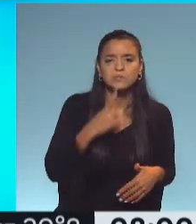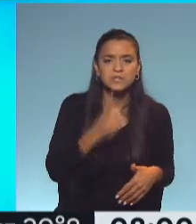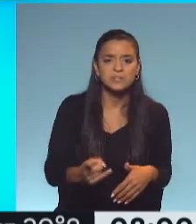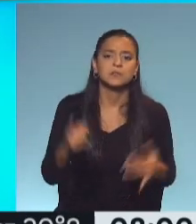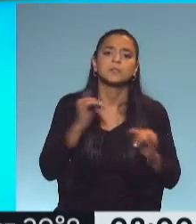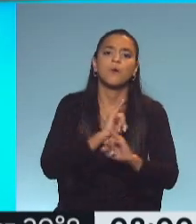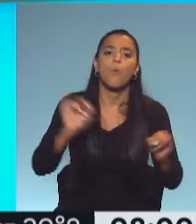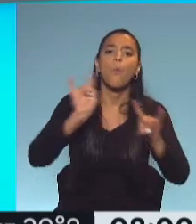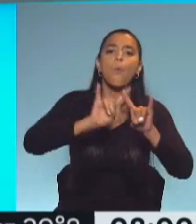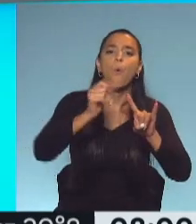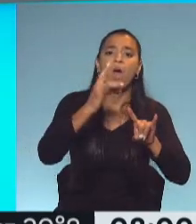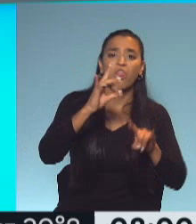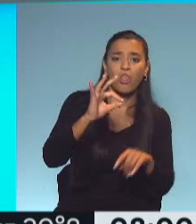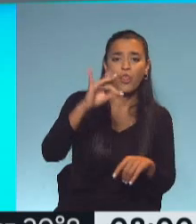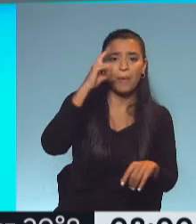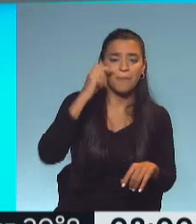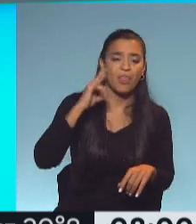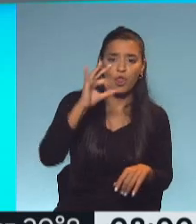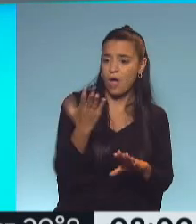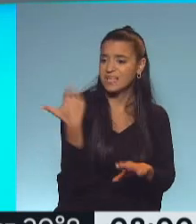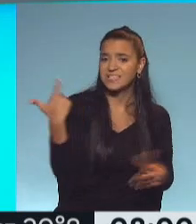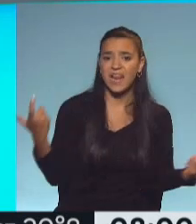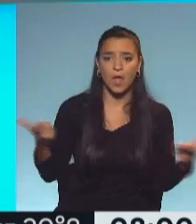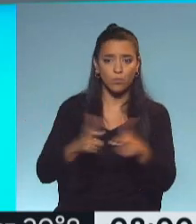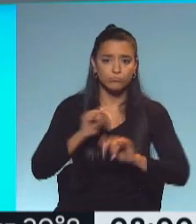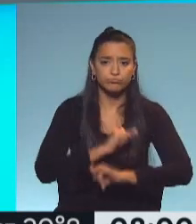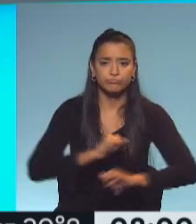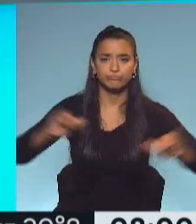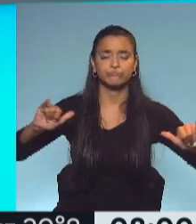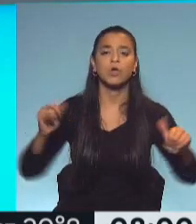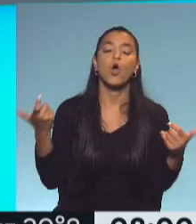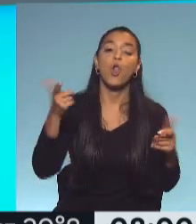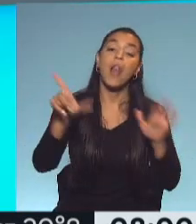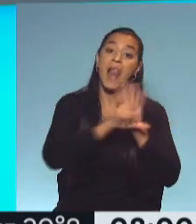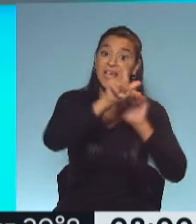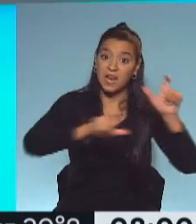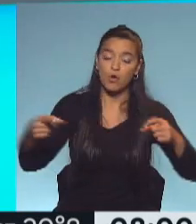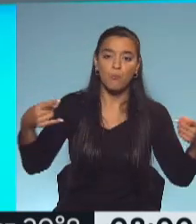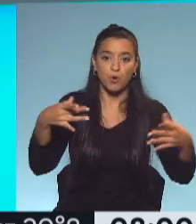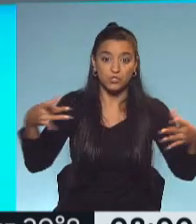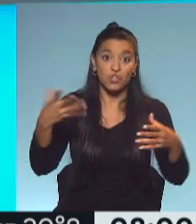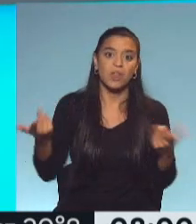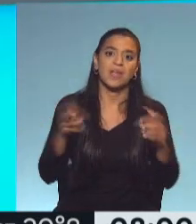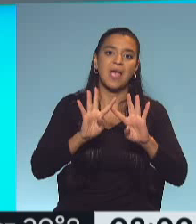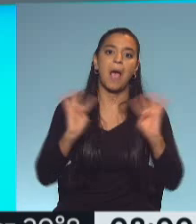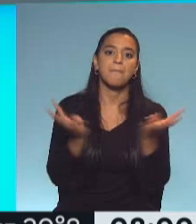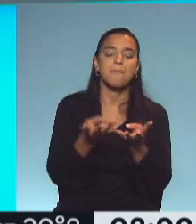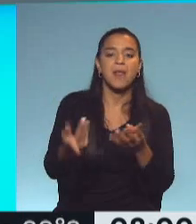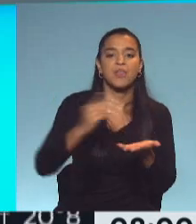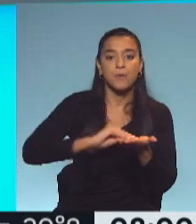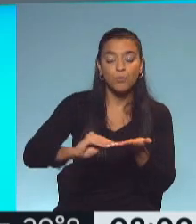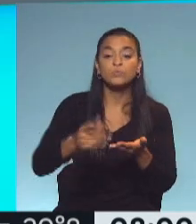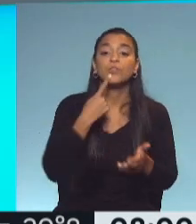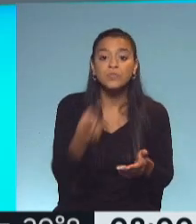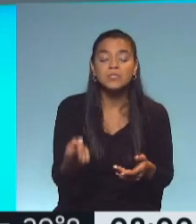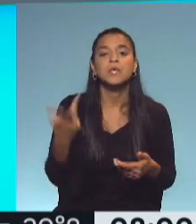transmitió Guado de Pedro, el ministro del Interior, ayer en una reunión con legisladores opositores en la Cámara de Diputados. Propone el Gobierno